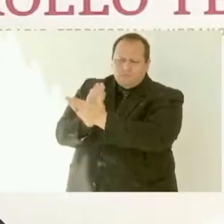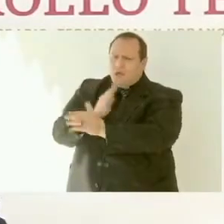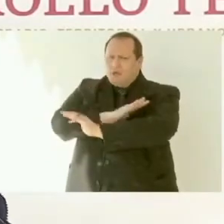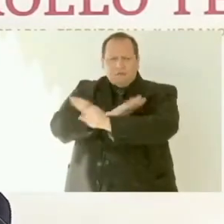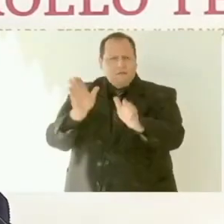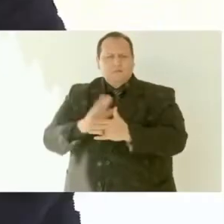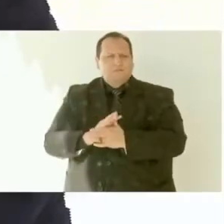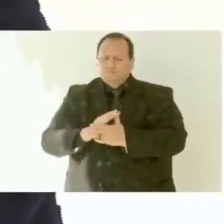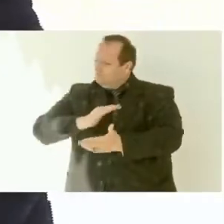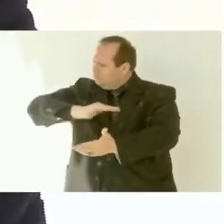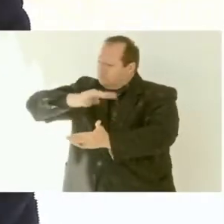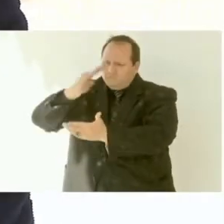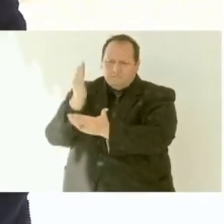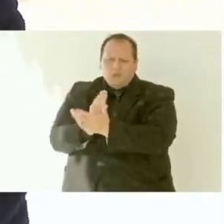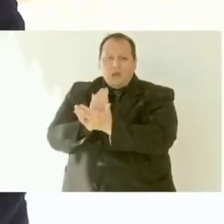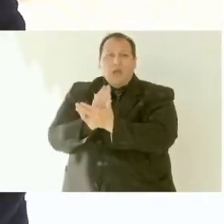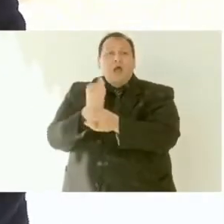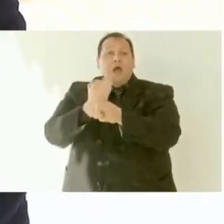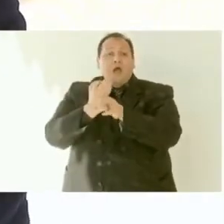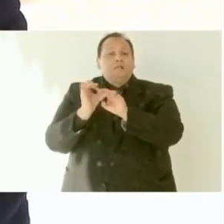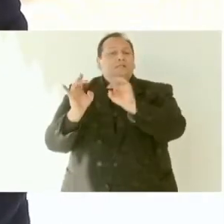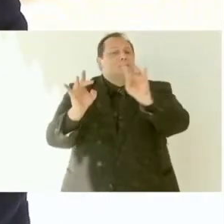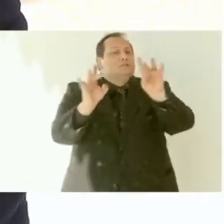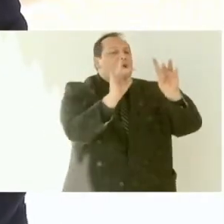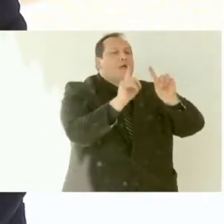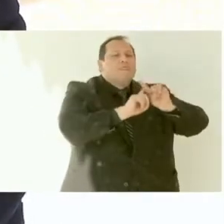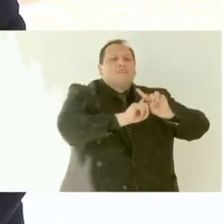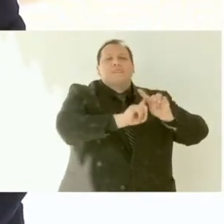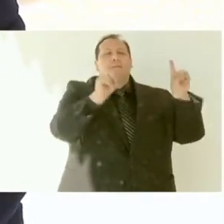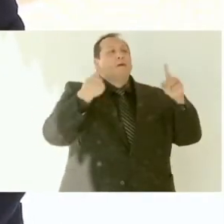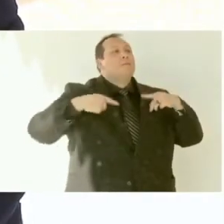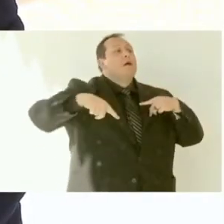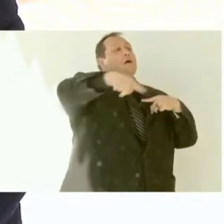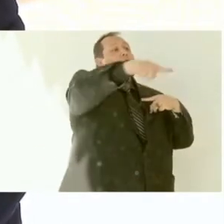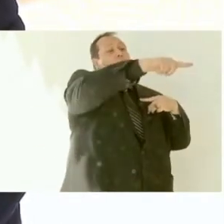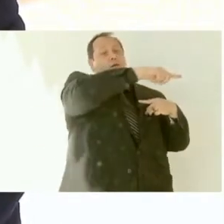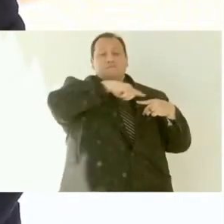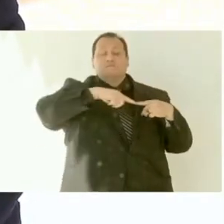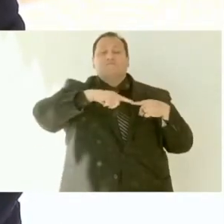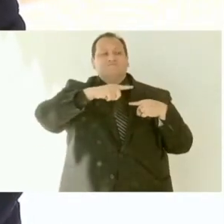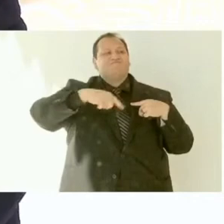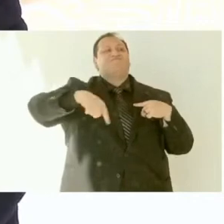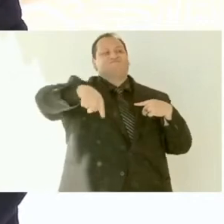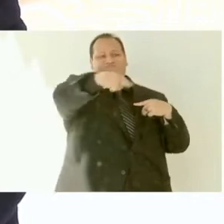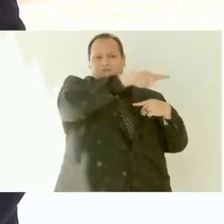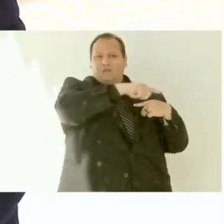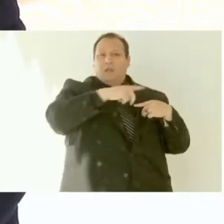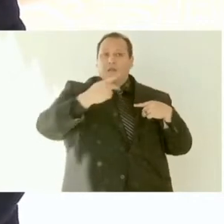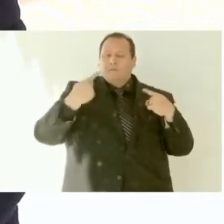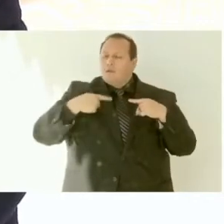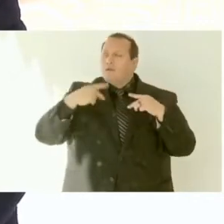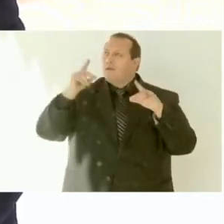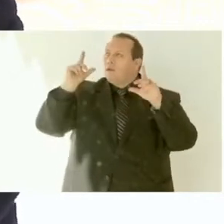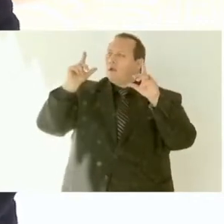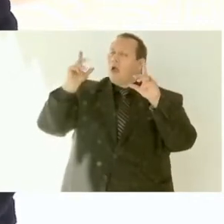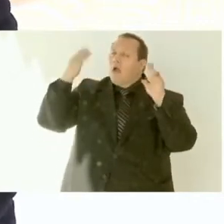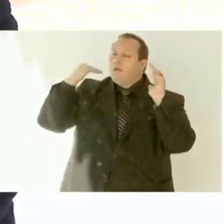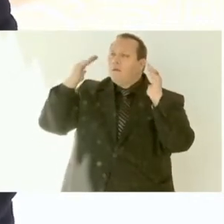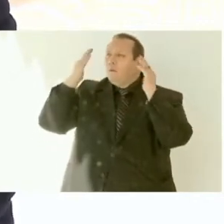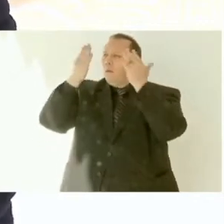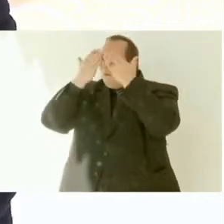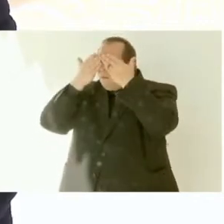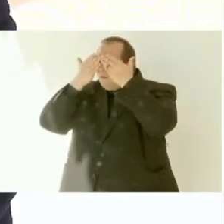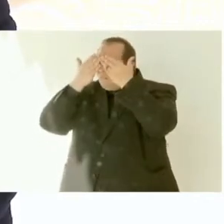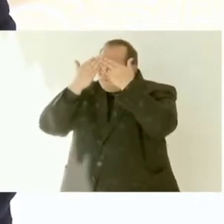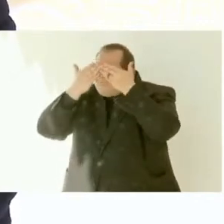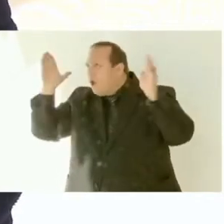ya son otras las condiciones, y el pueblo ya despertó y ya no quiere